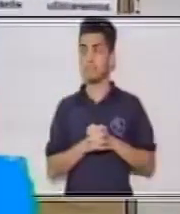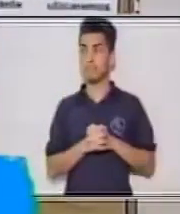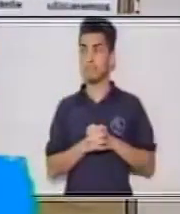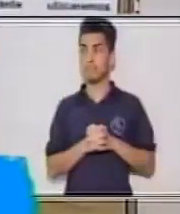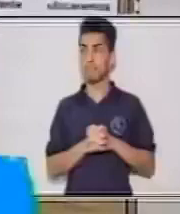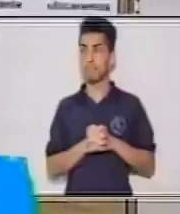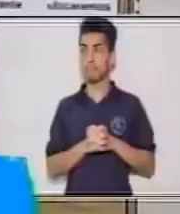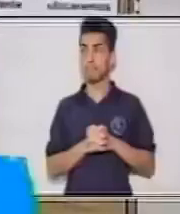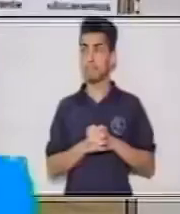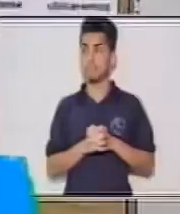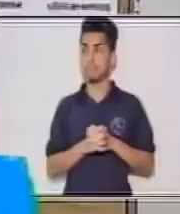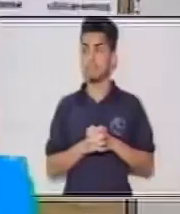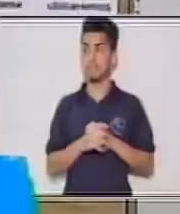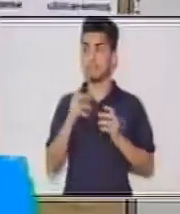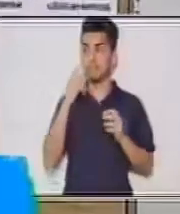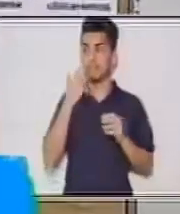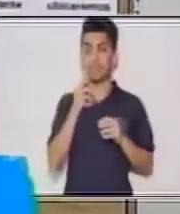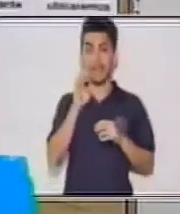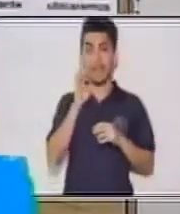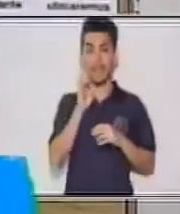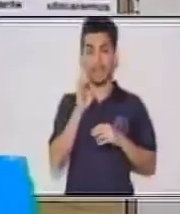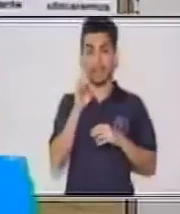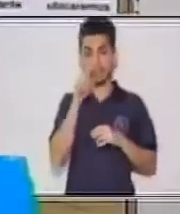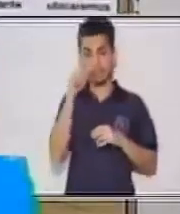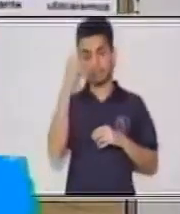Este punto se llama E.